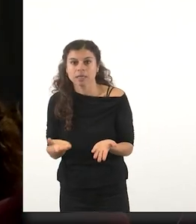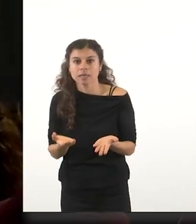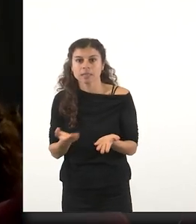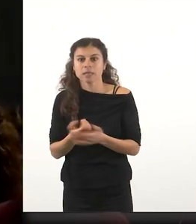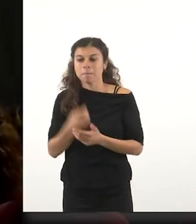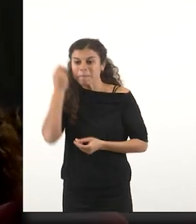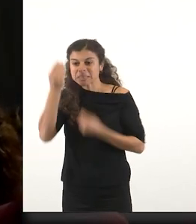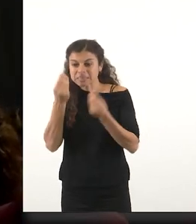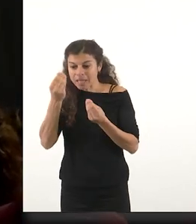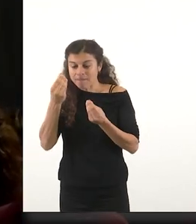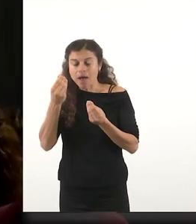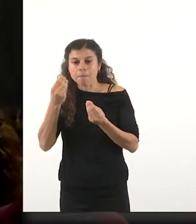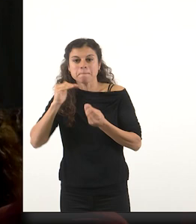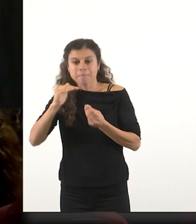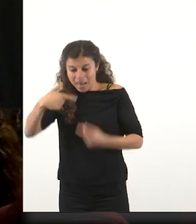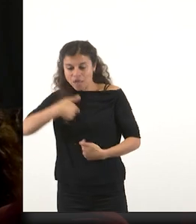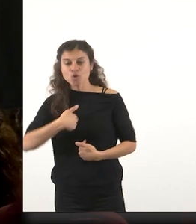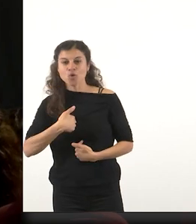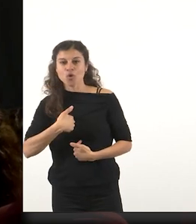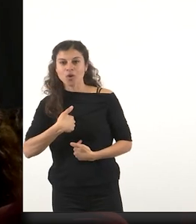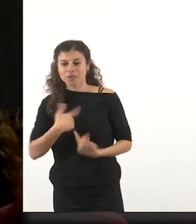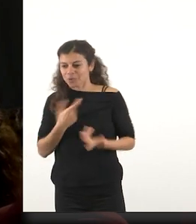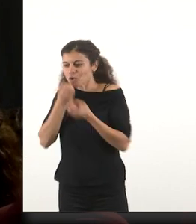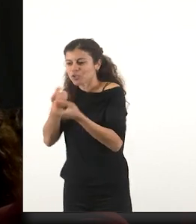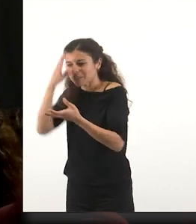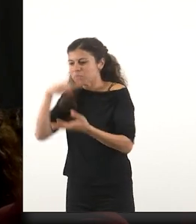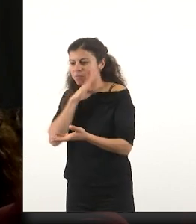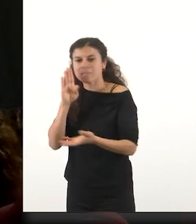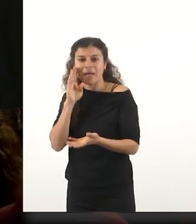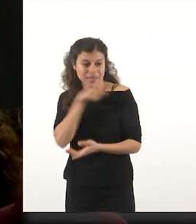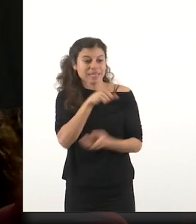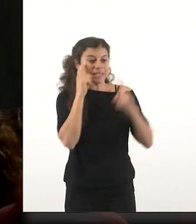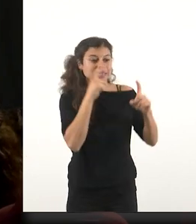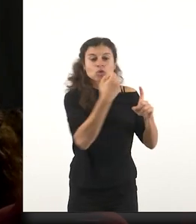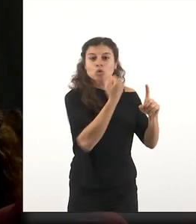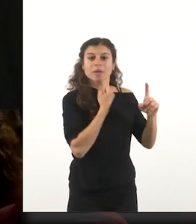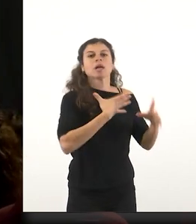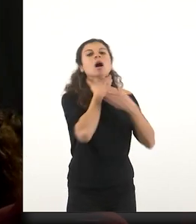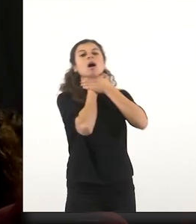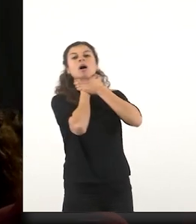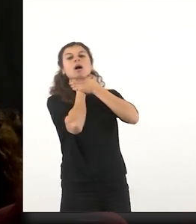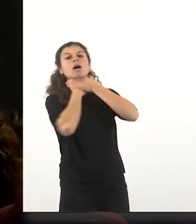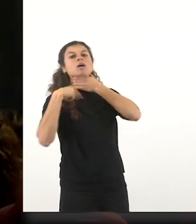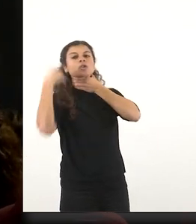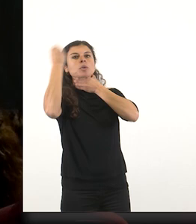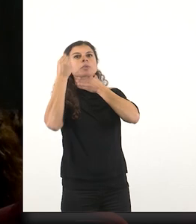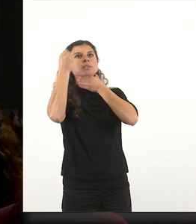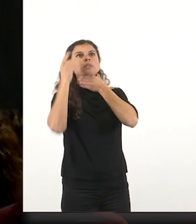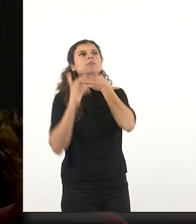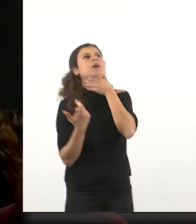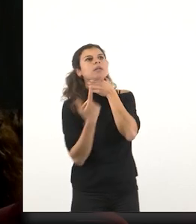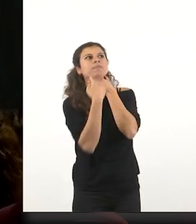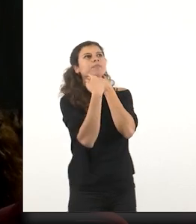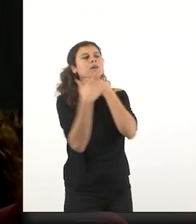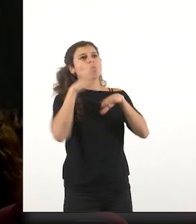para pensar que la mala era yo? ¿Qué queréis que le contara a mis padres si la primera vez que me intentó matar, que me agarró aquí, lo primero que pensé, Pamela, tía, ¿para qué le dicen a su familia? ¿Para qué lo